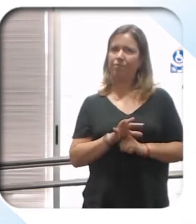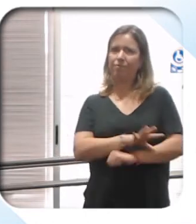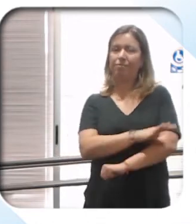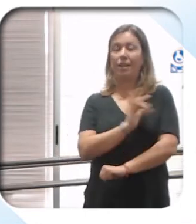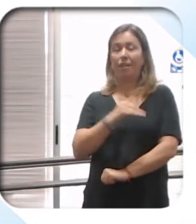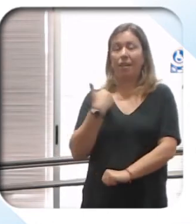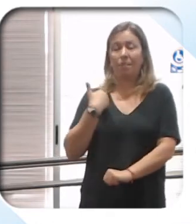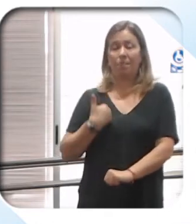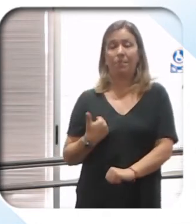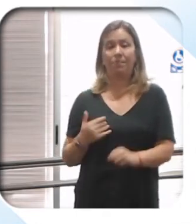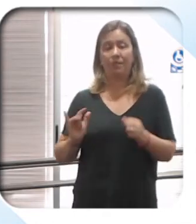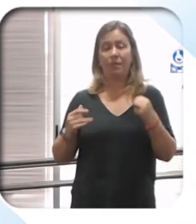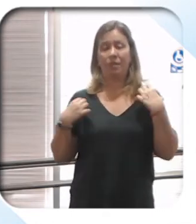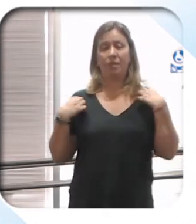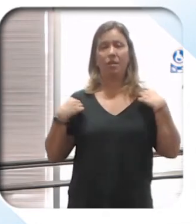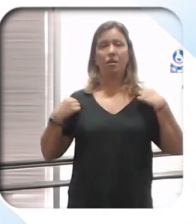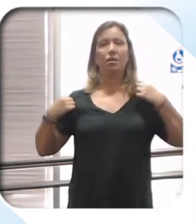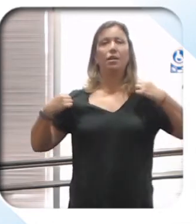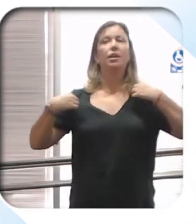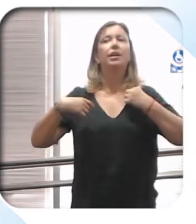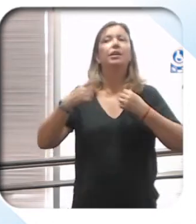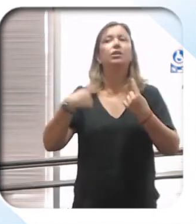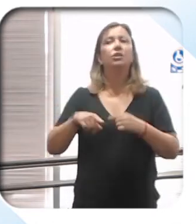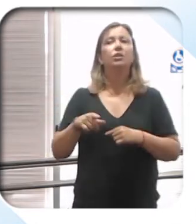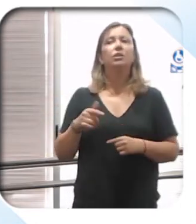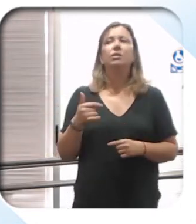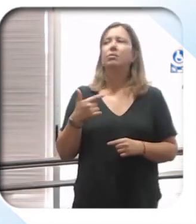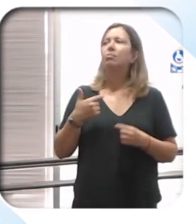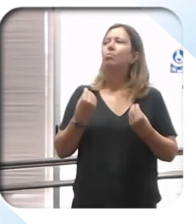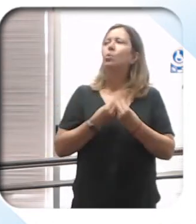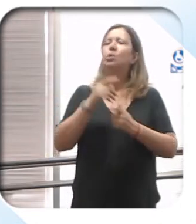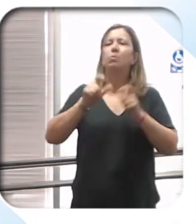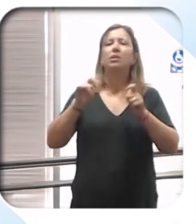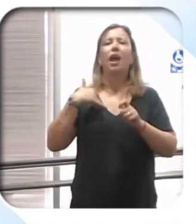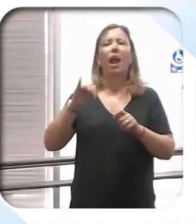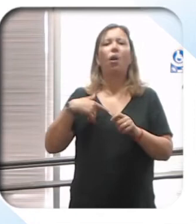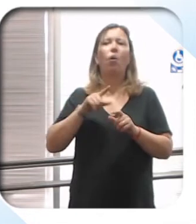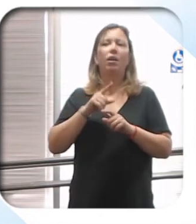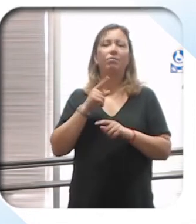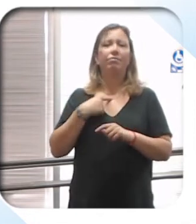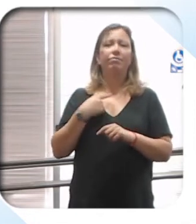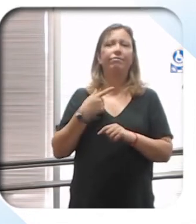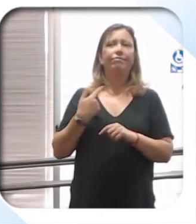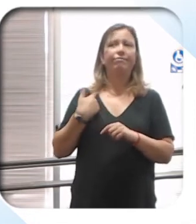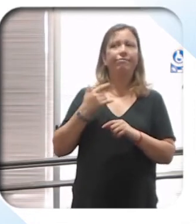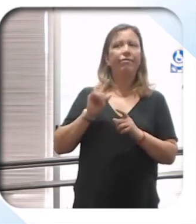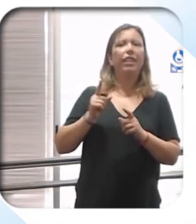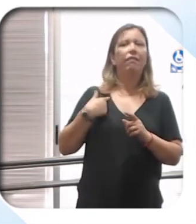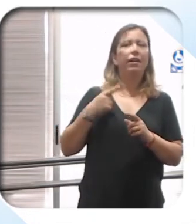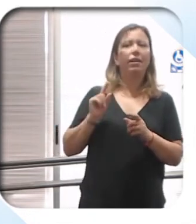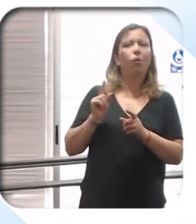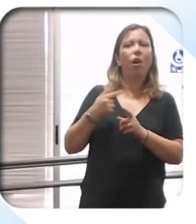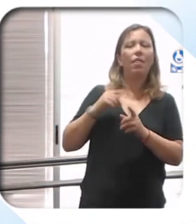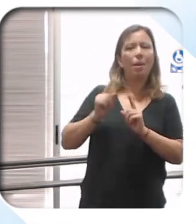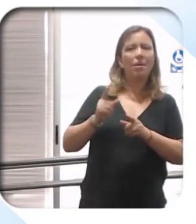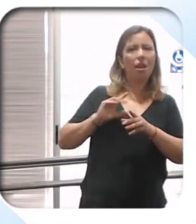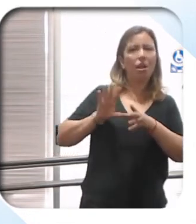Mucha pena, en realidad. Y muchas veces somos cómplices, y debemos dejar de serlo.